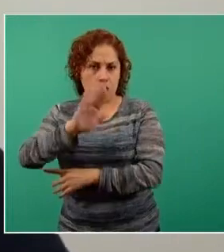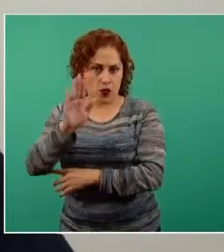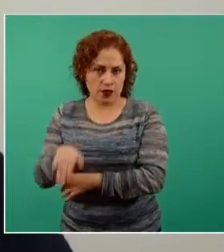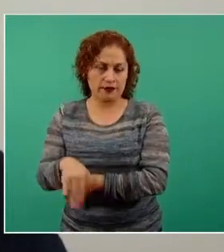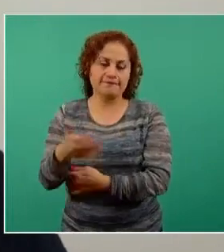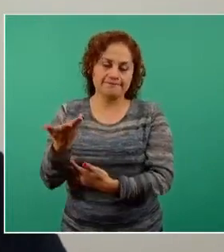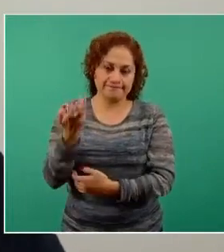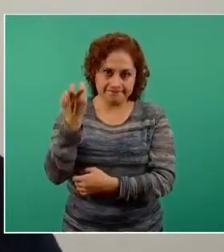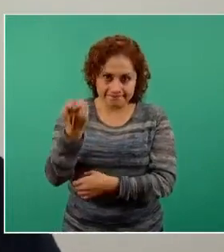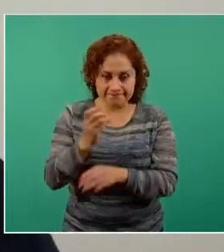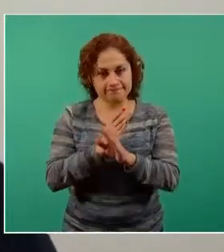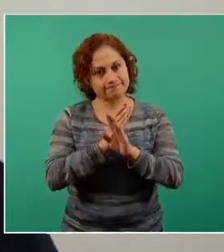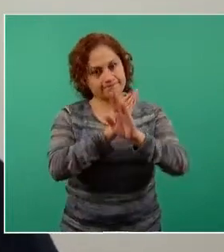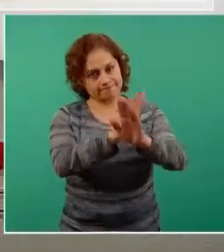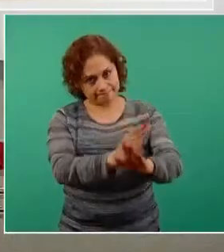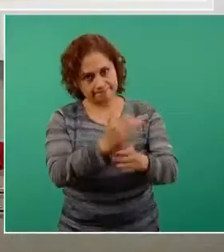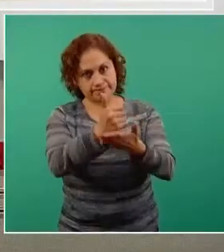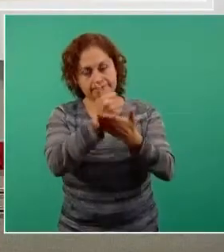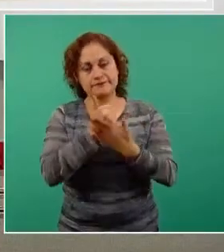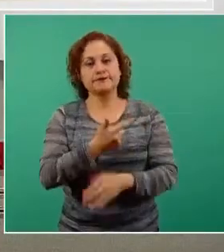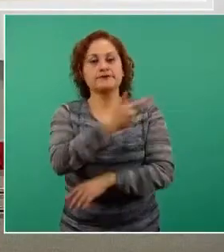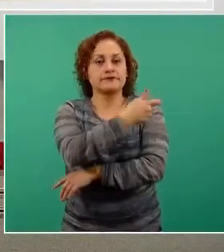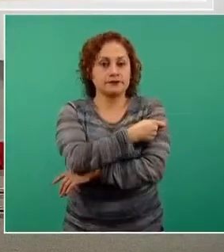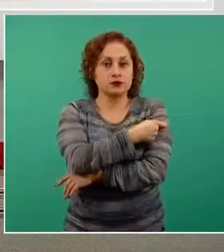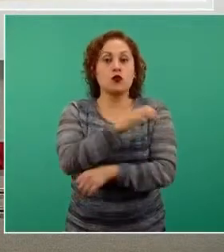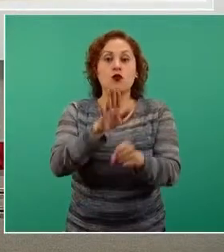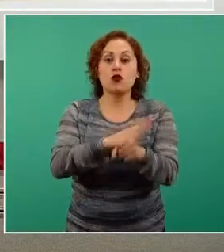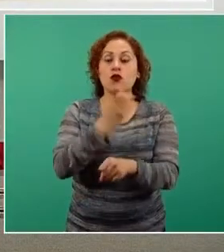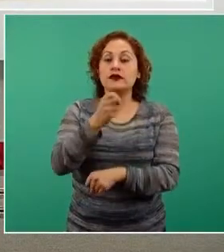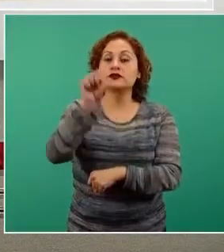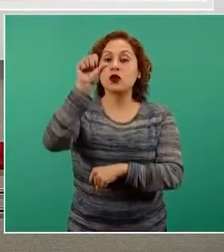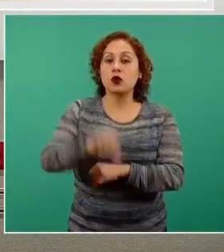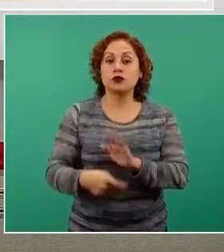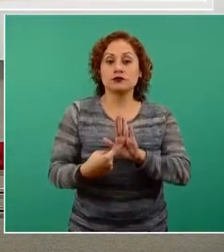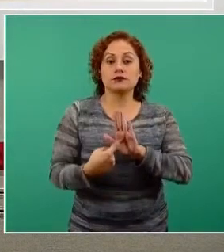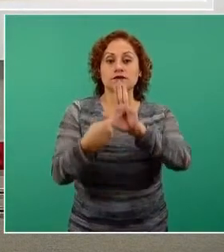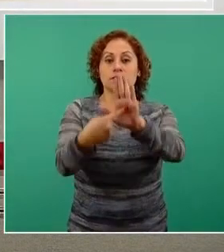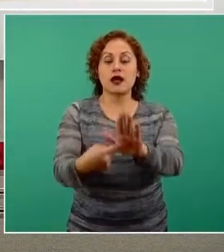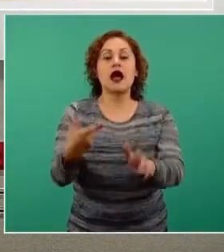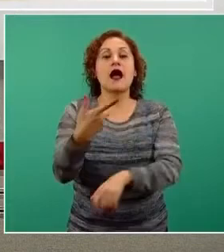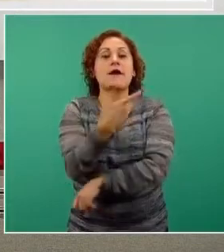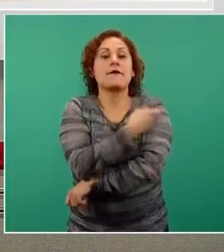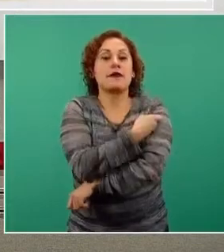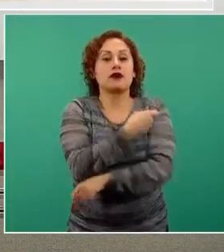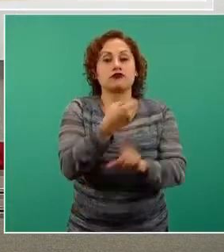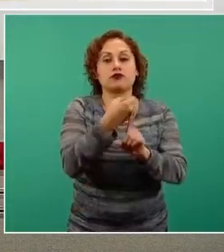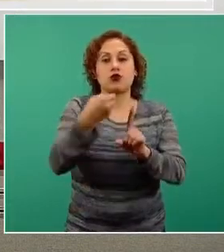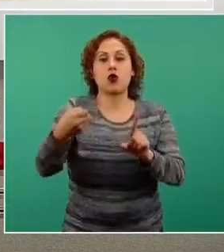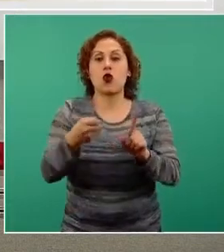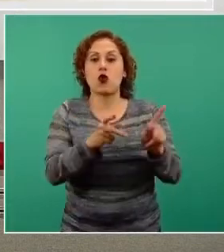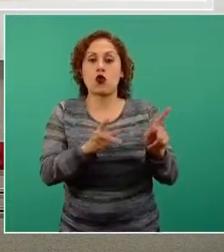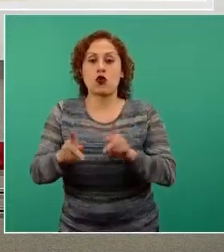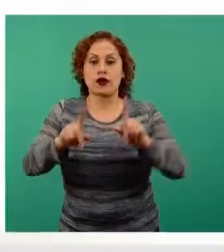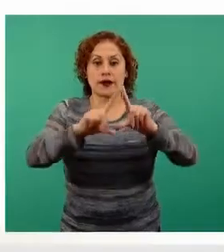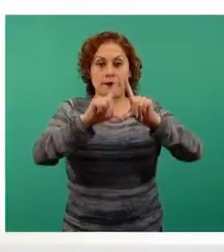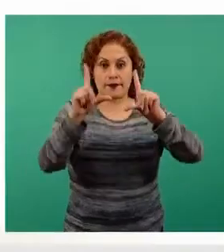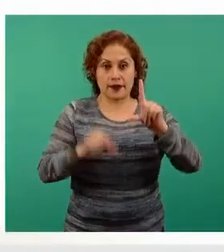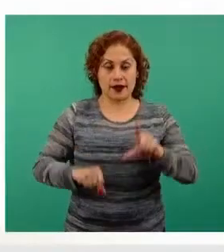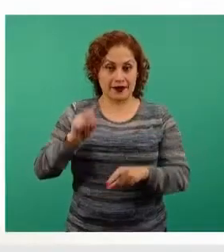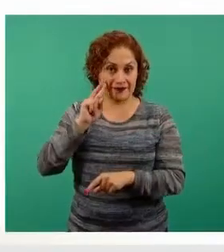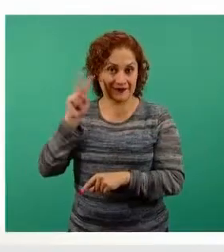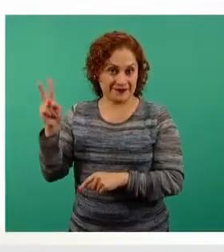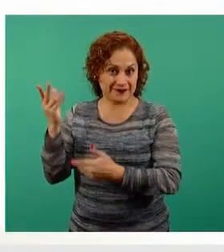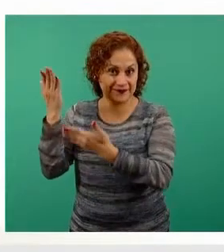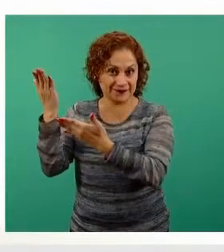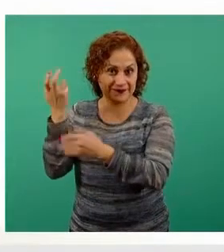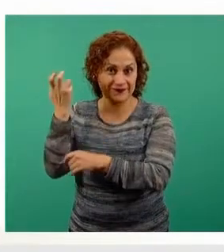Precisamente el día de hoy entonces vamos también a actualizar cómo va la estrategia nacional de vacunación en el país. De seguro estamos viendo ya la